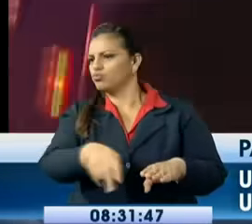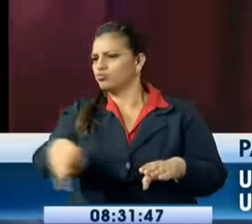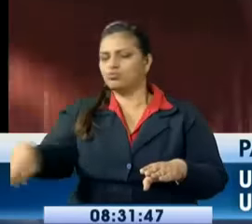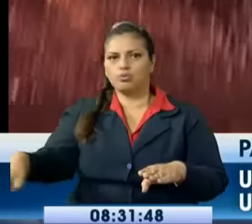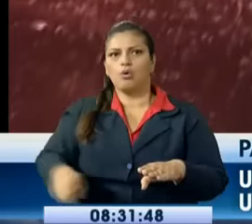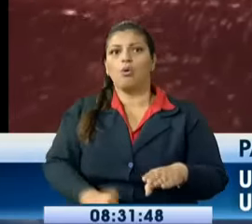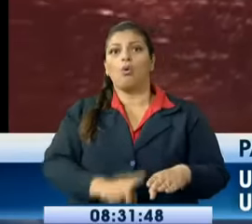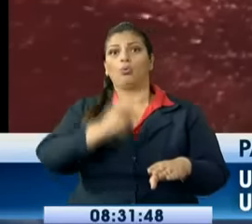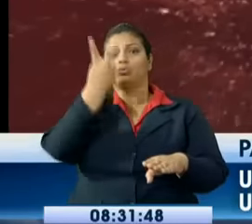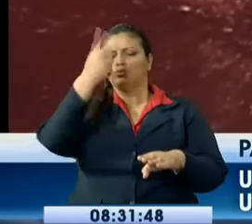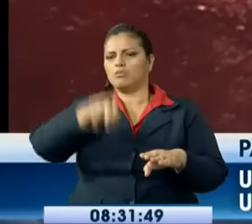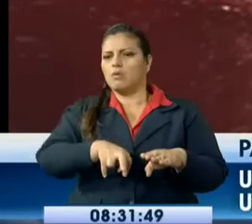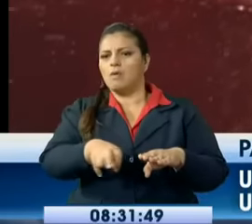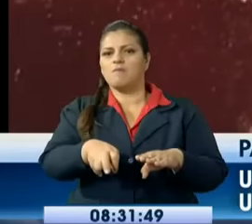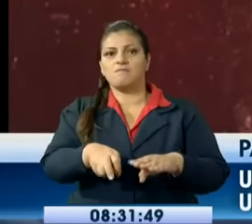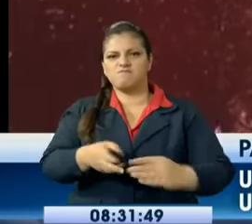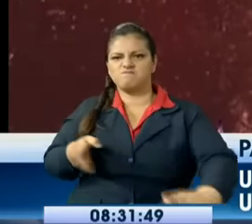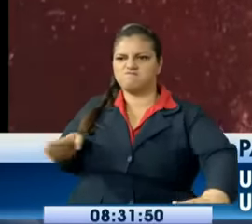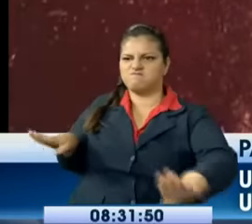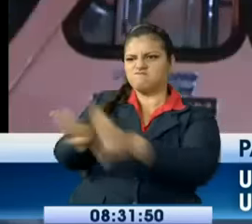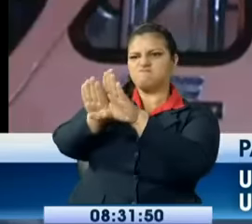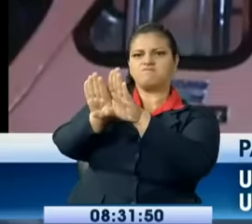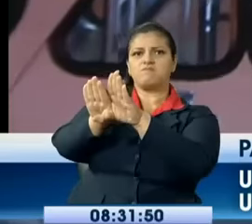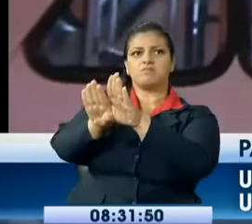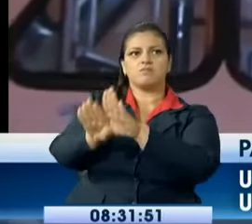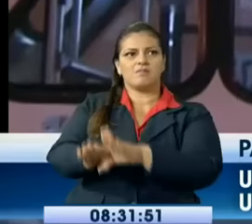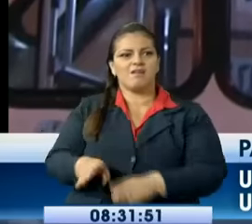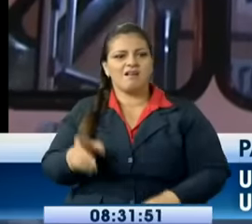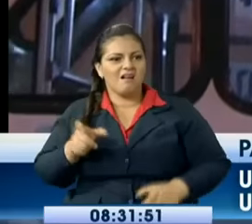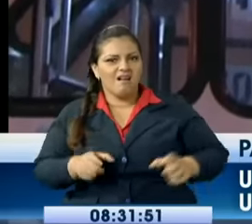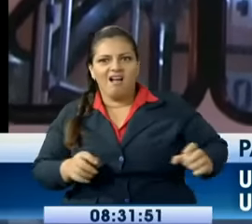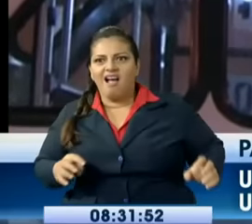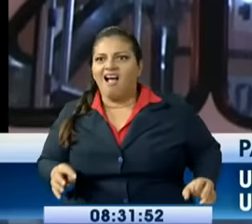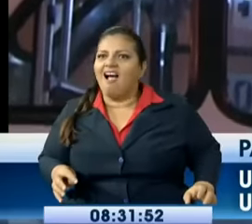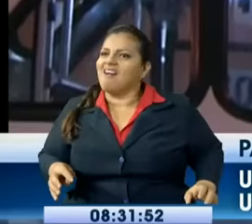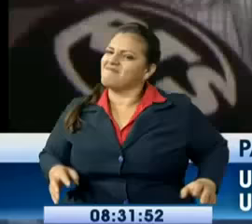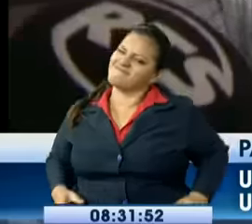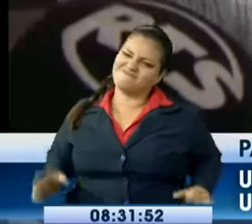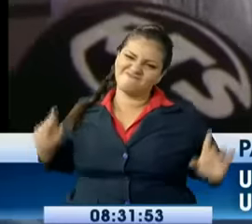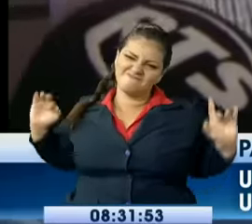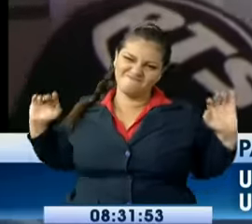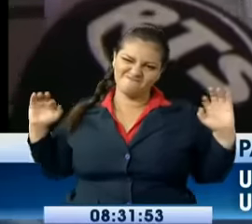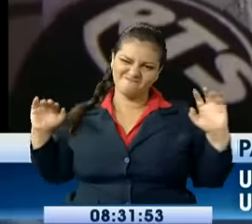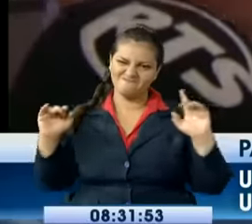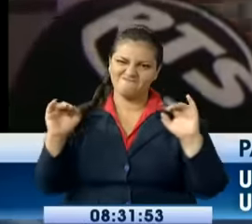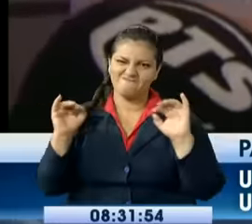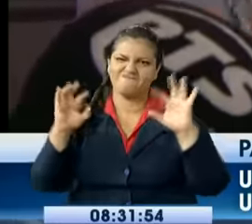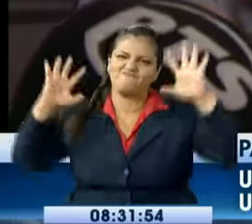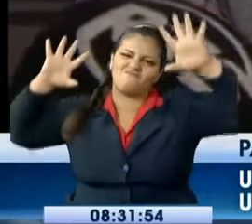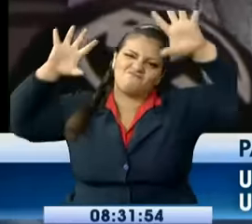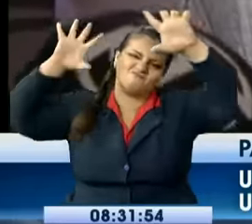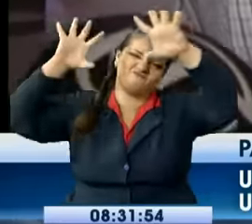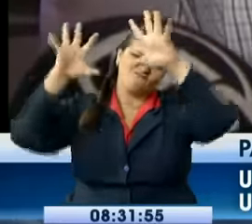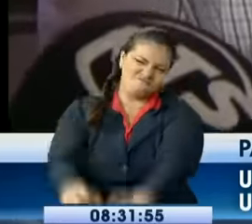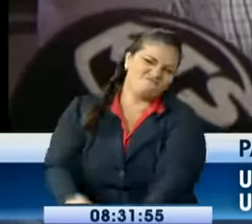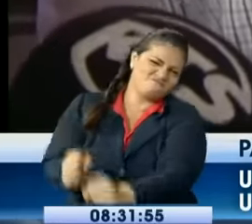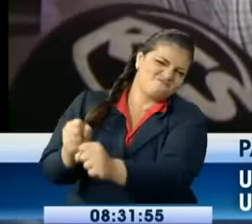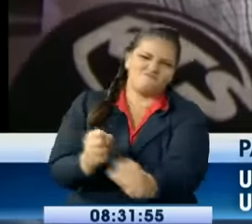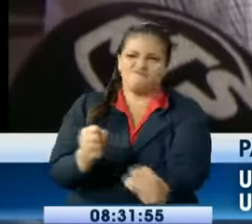que escapara. Al ver esto, los pasajeros también hicieron su parte. Pero la gente lo cogió duro y no